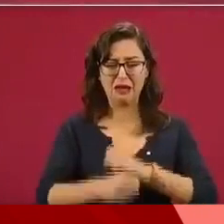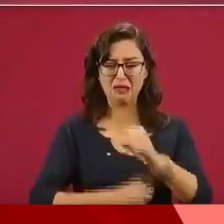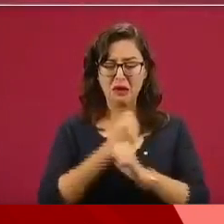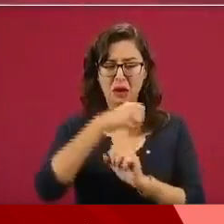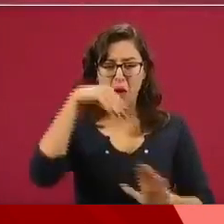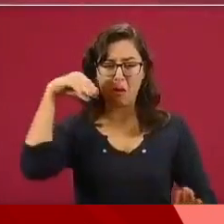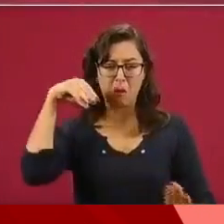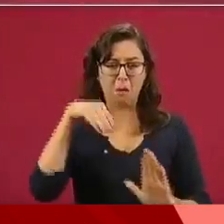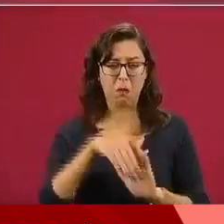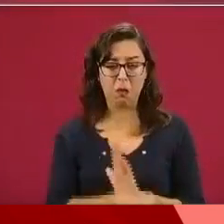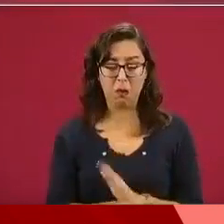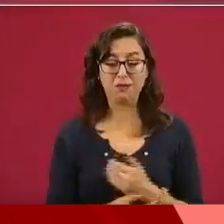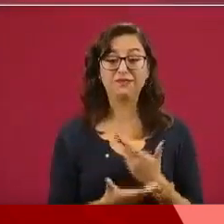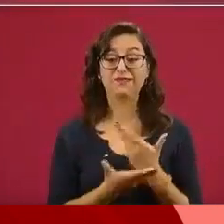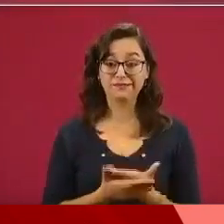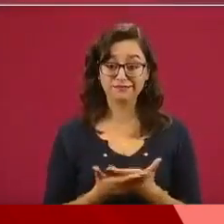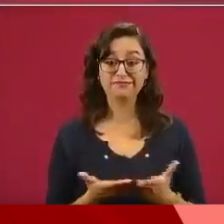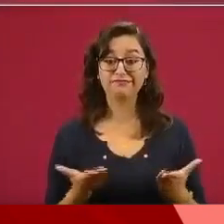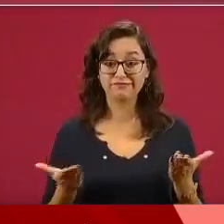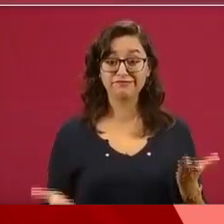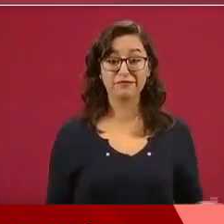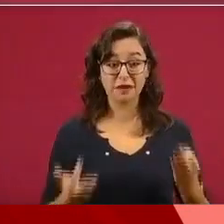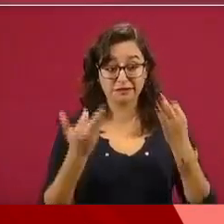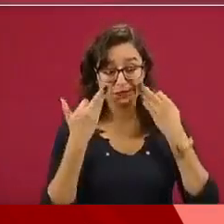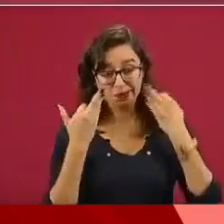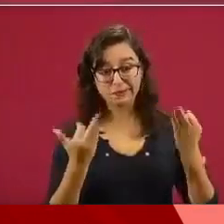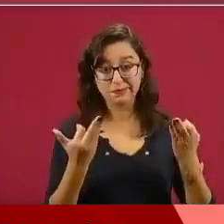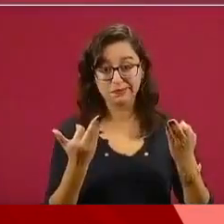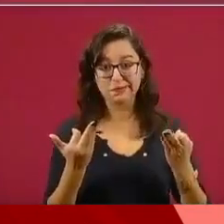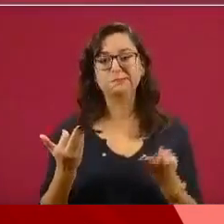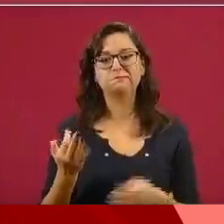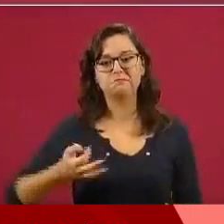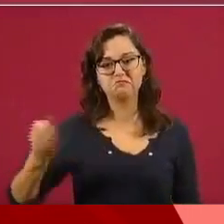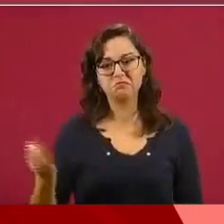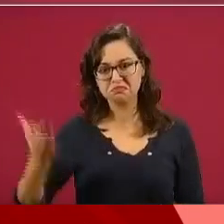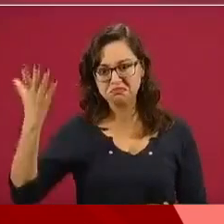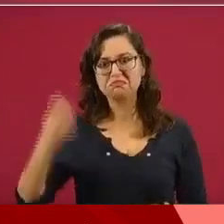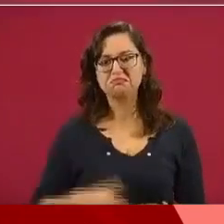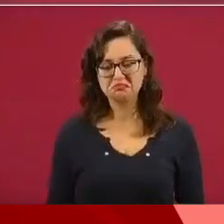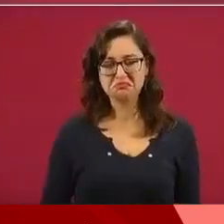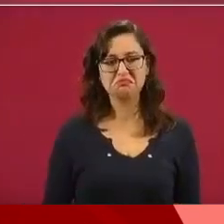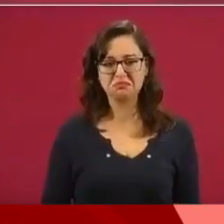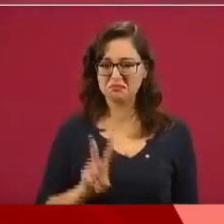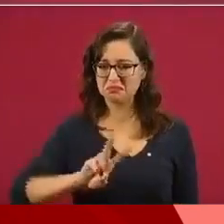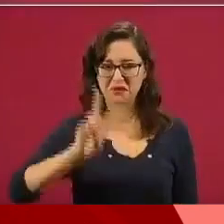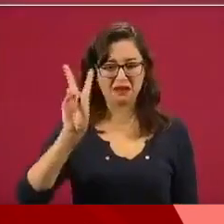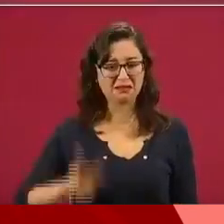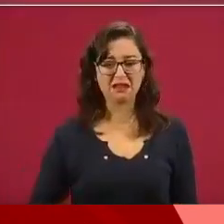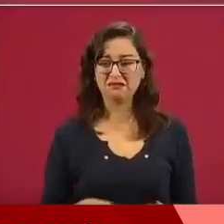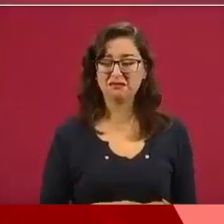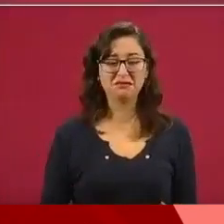y estamos ahora costa tanto la profundidad